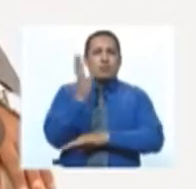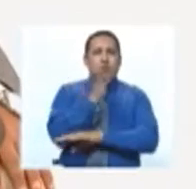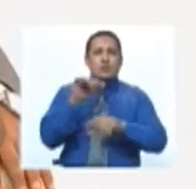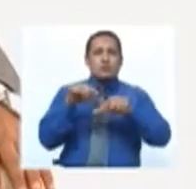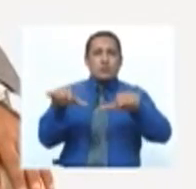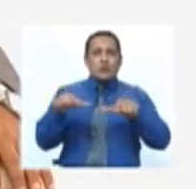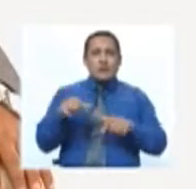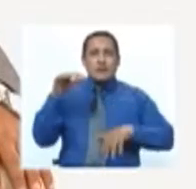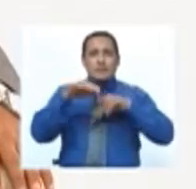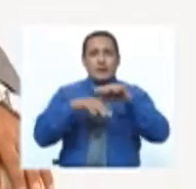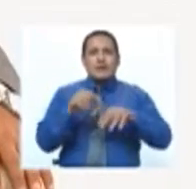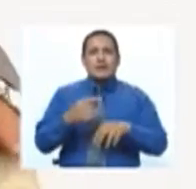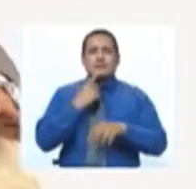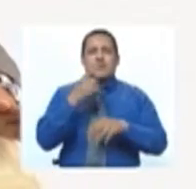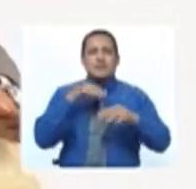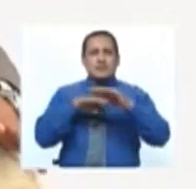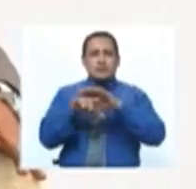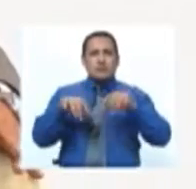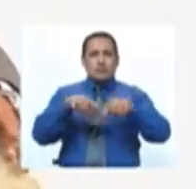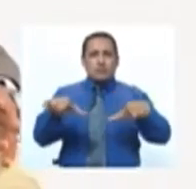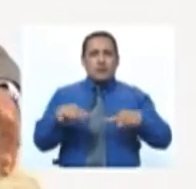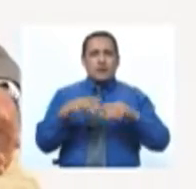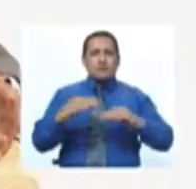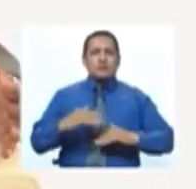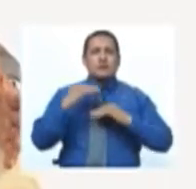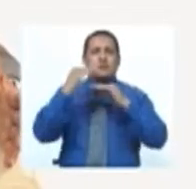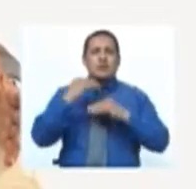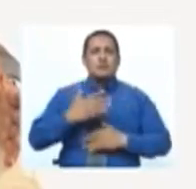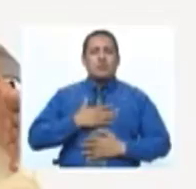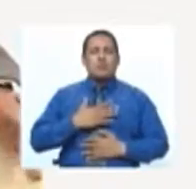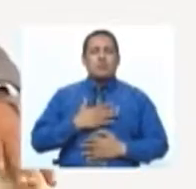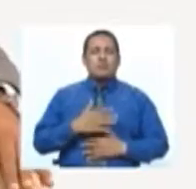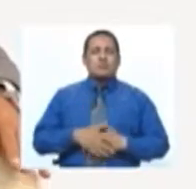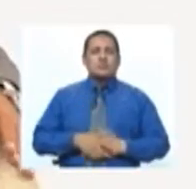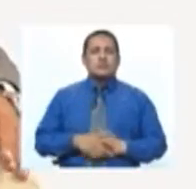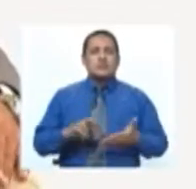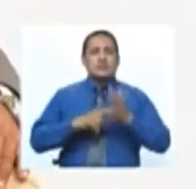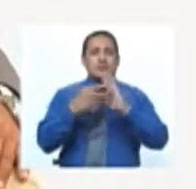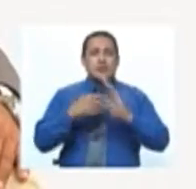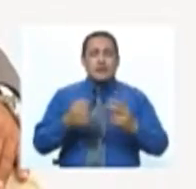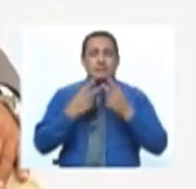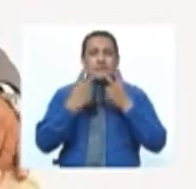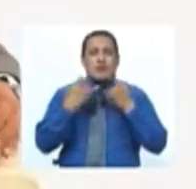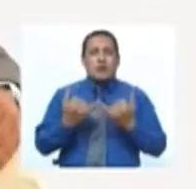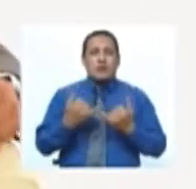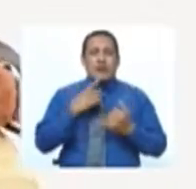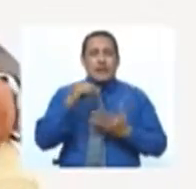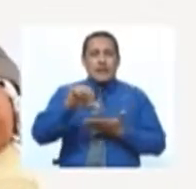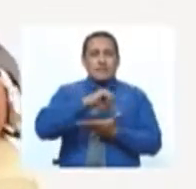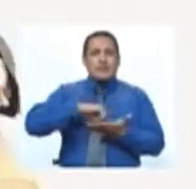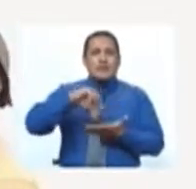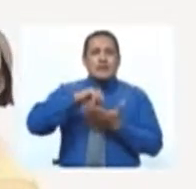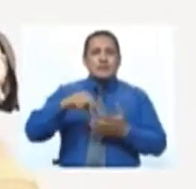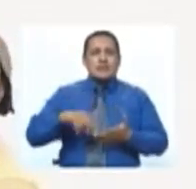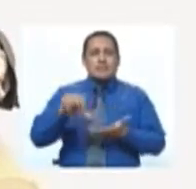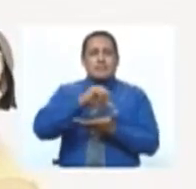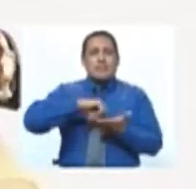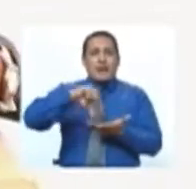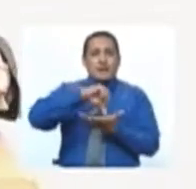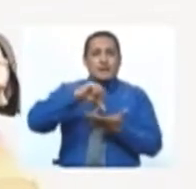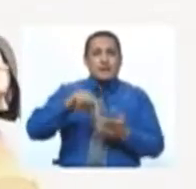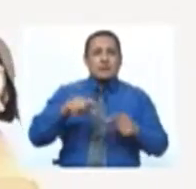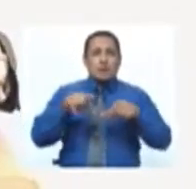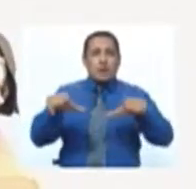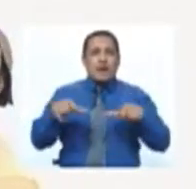hace unos instantes, están dentro de la clasificación de los bienes de dominio público. En consecuencia, las plazas y los parques, que es de pronto